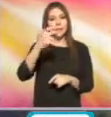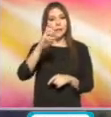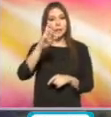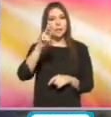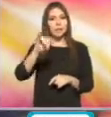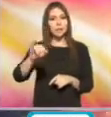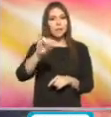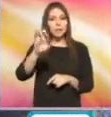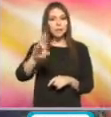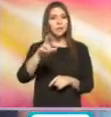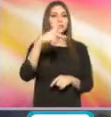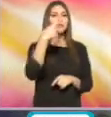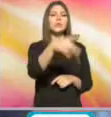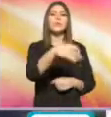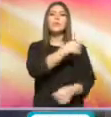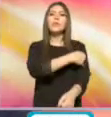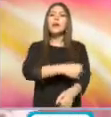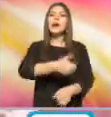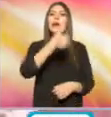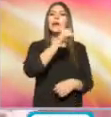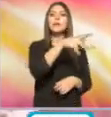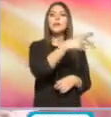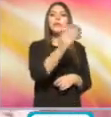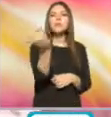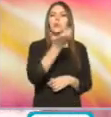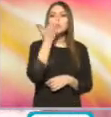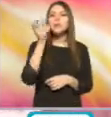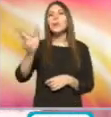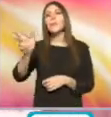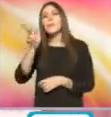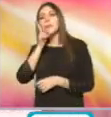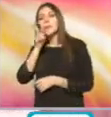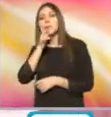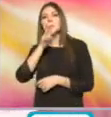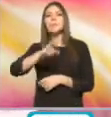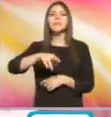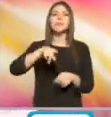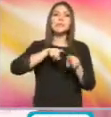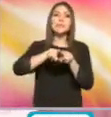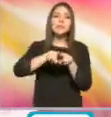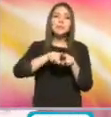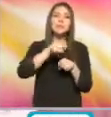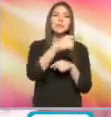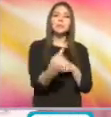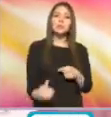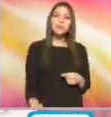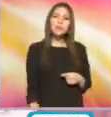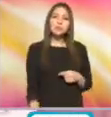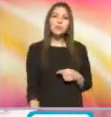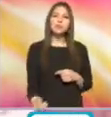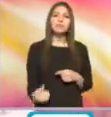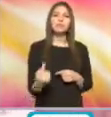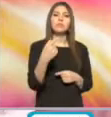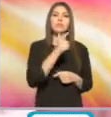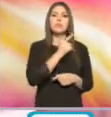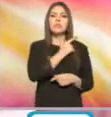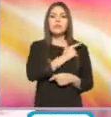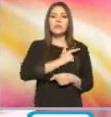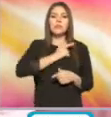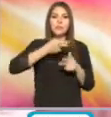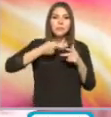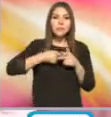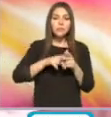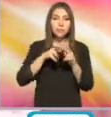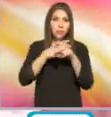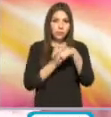en tu familia, tu papá, tu hermano, tú te dedicas a la lucha. Desde chiquito, obviamente me imagino que te nació este gusto por